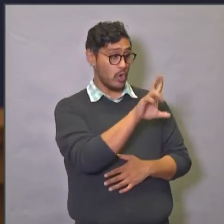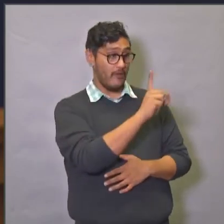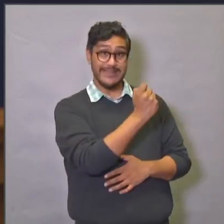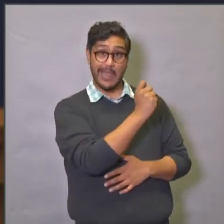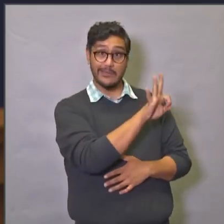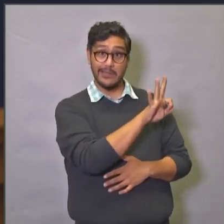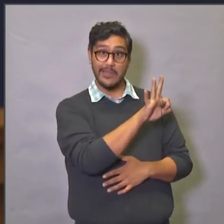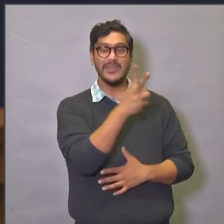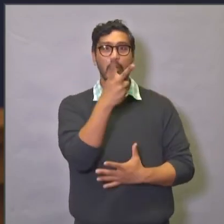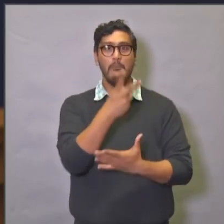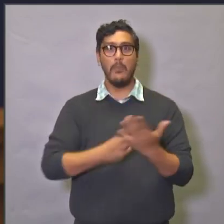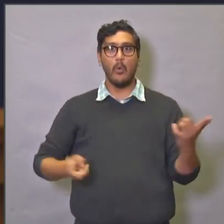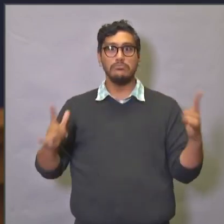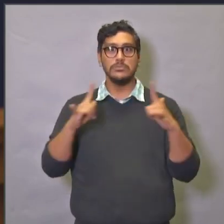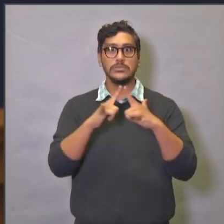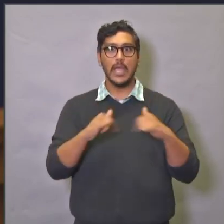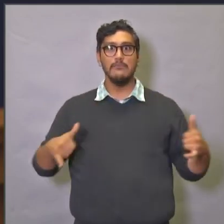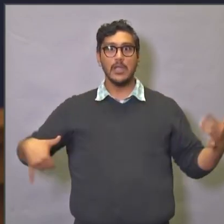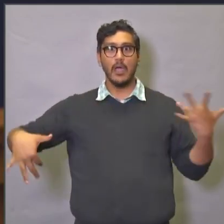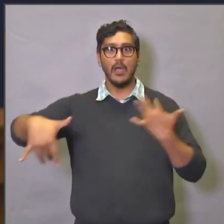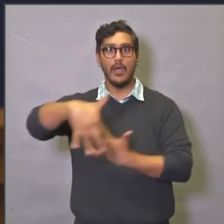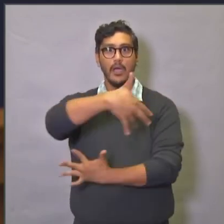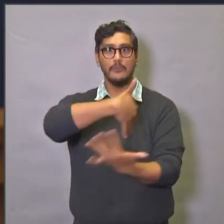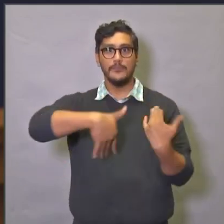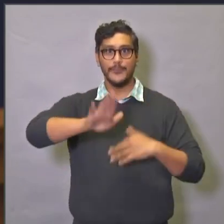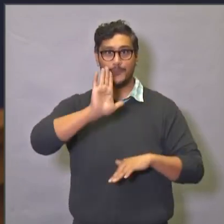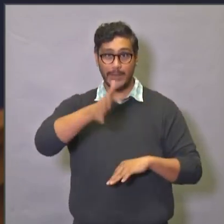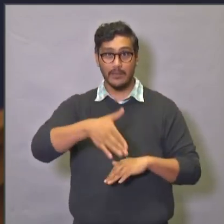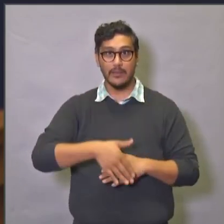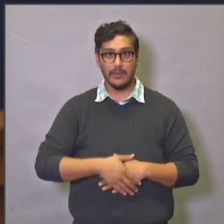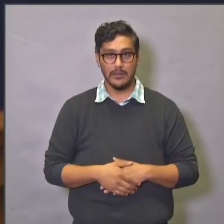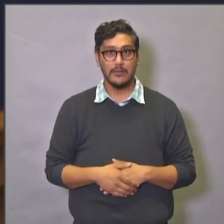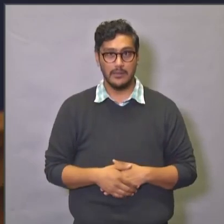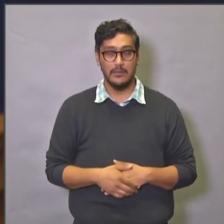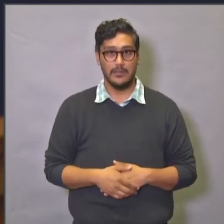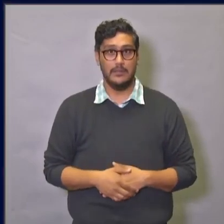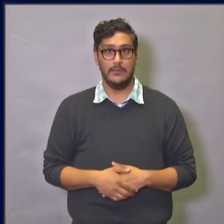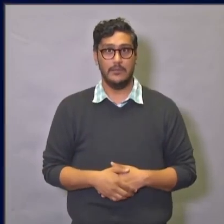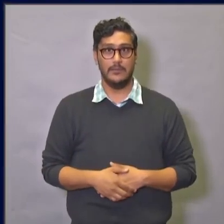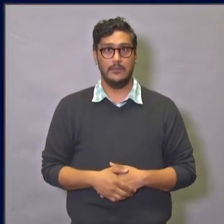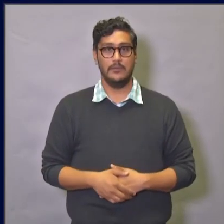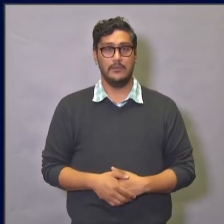en nuestras comunidades. First slide, please.